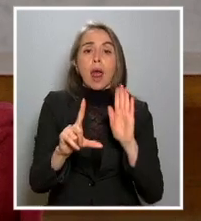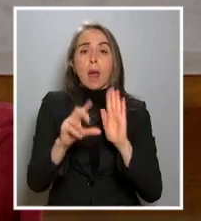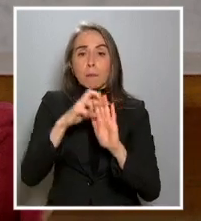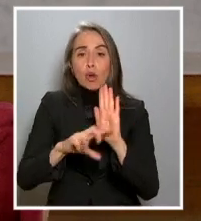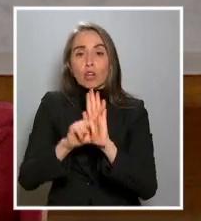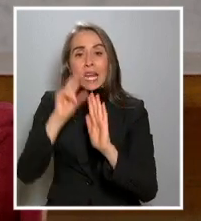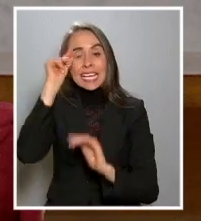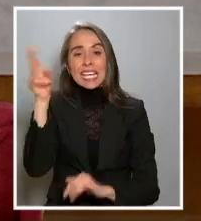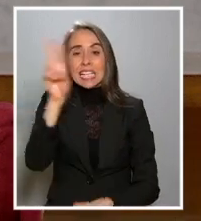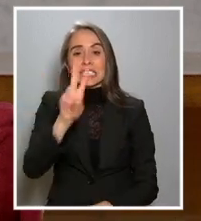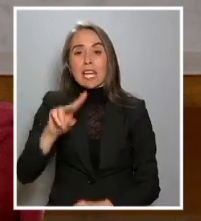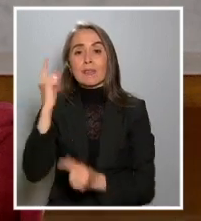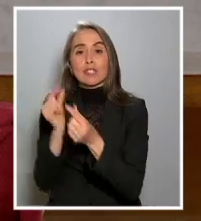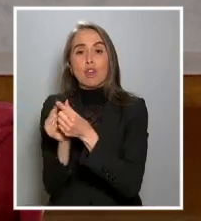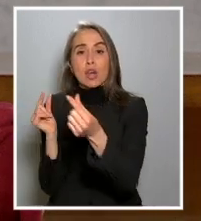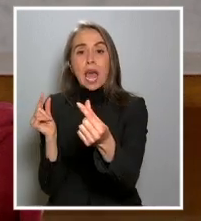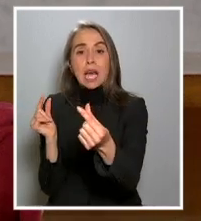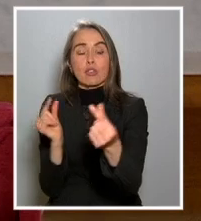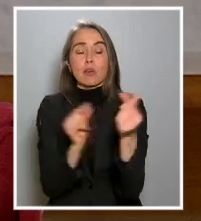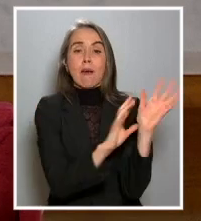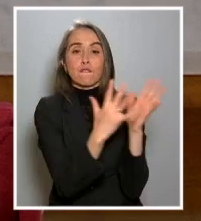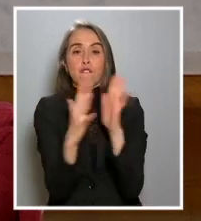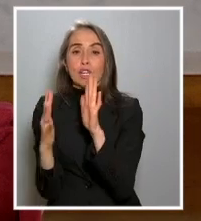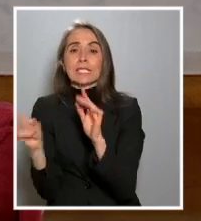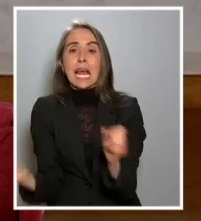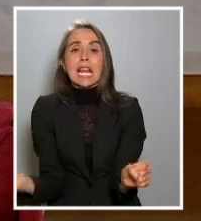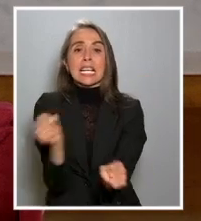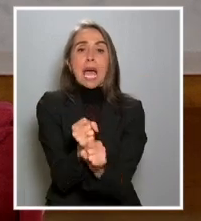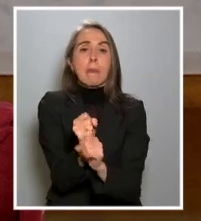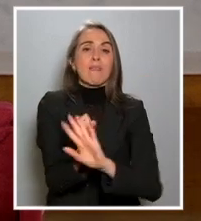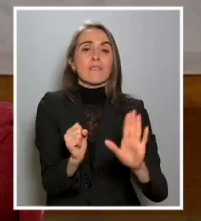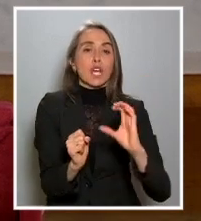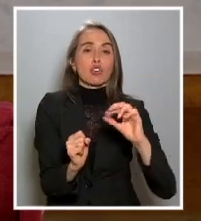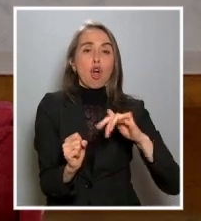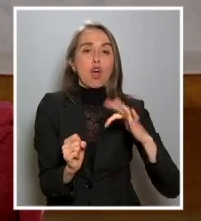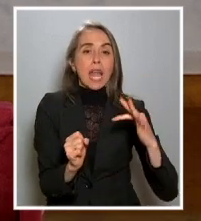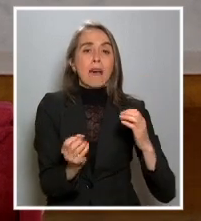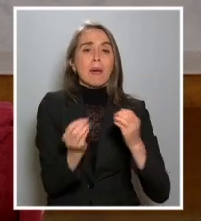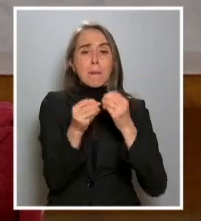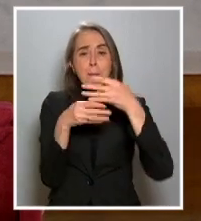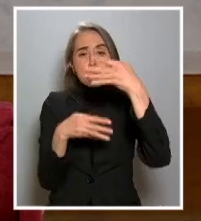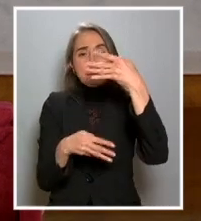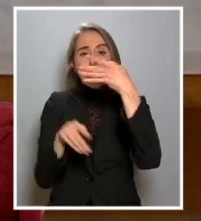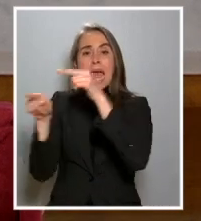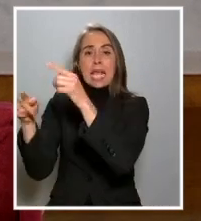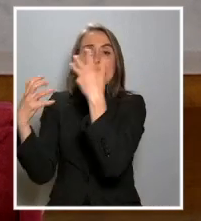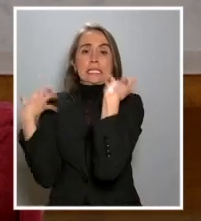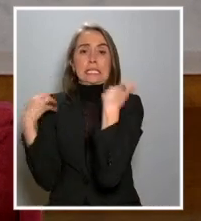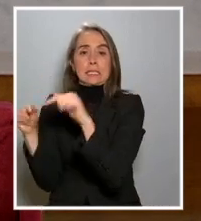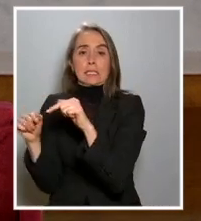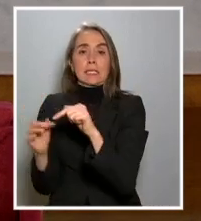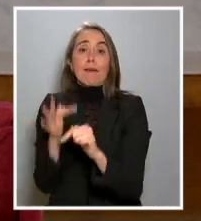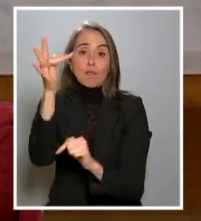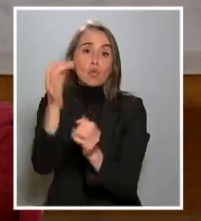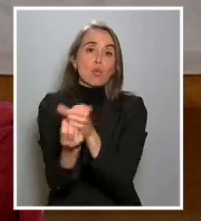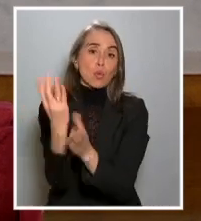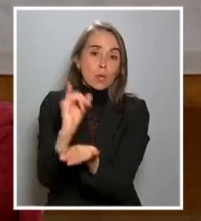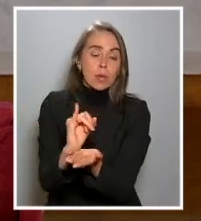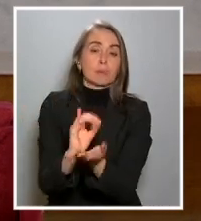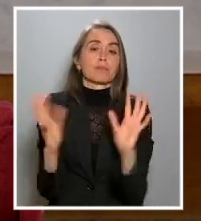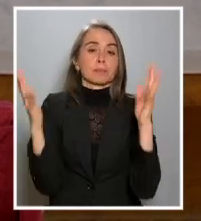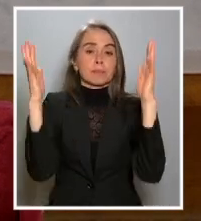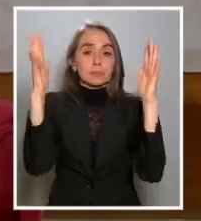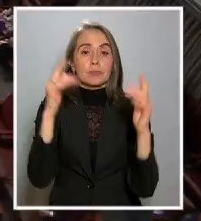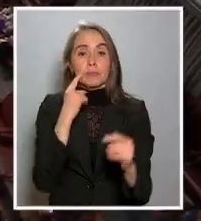el Servicio Nacional Forestal, que va a reemplazar a la CONAF con mayores facultades. Ahora, la